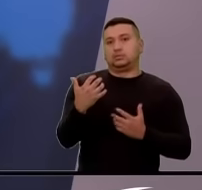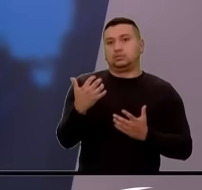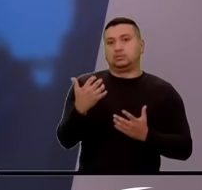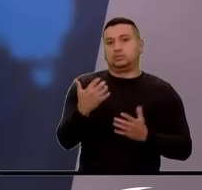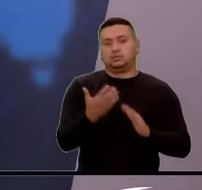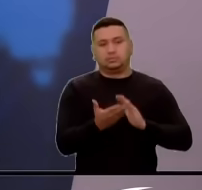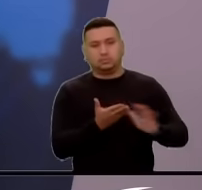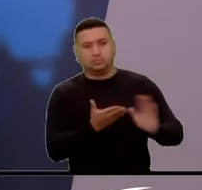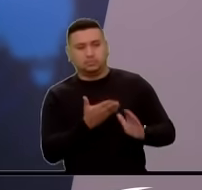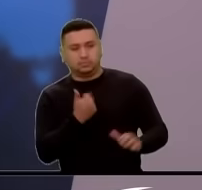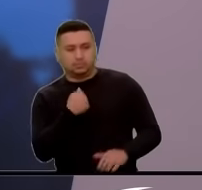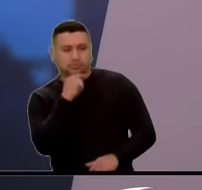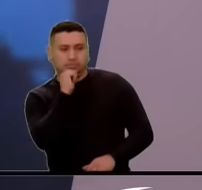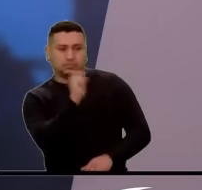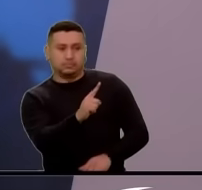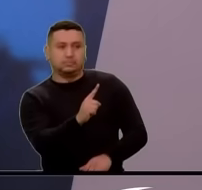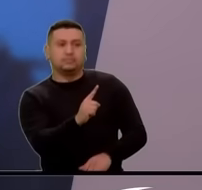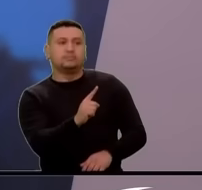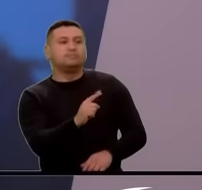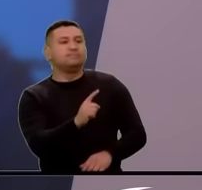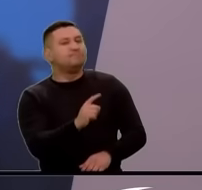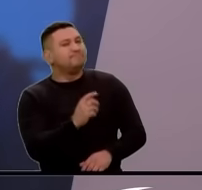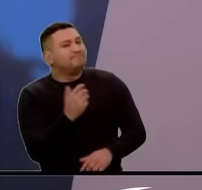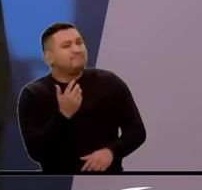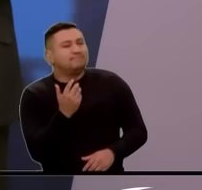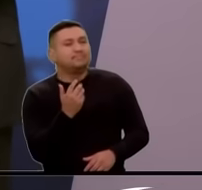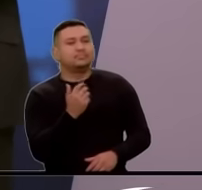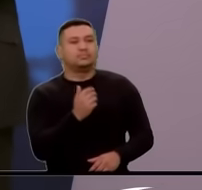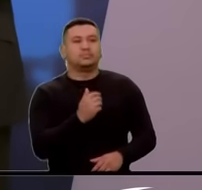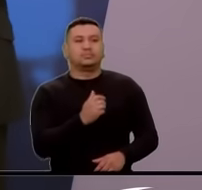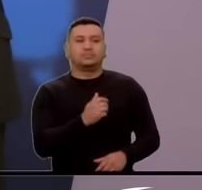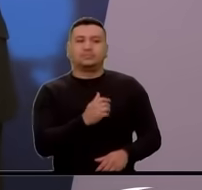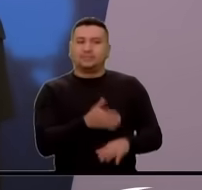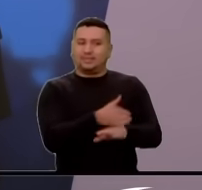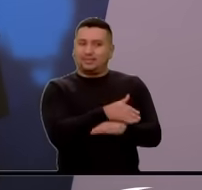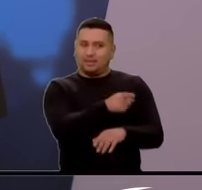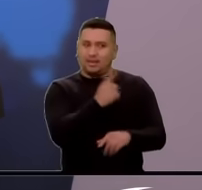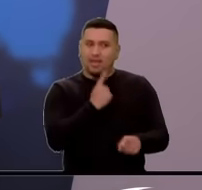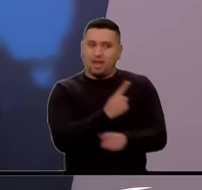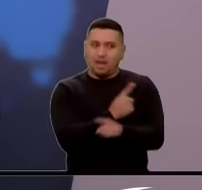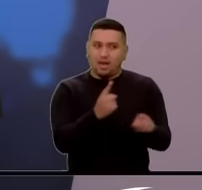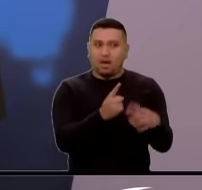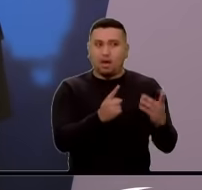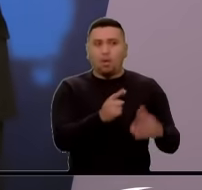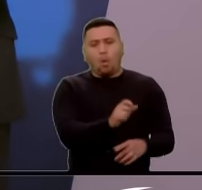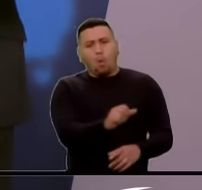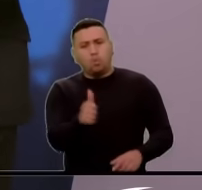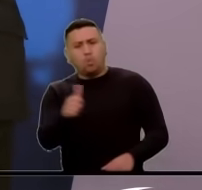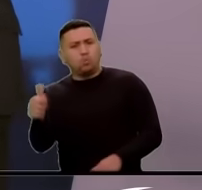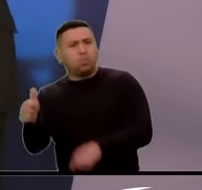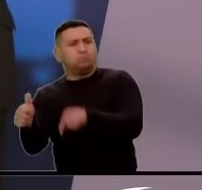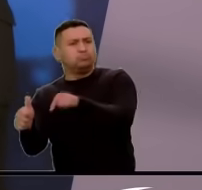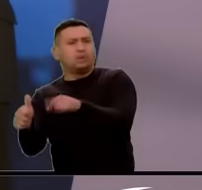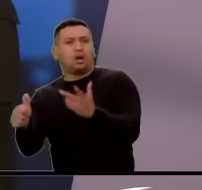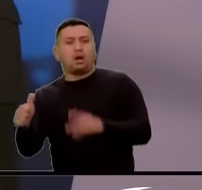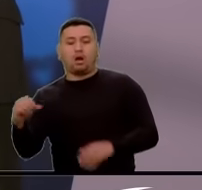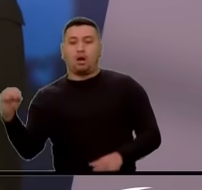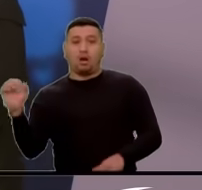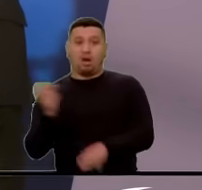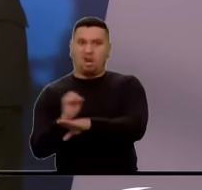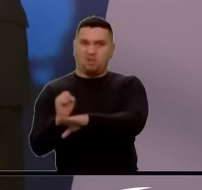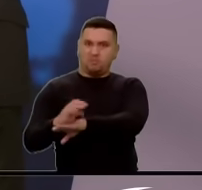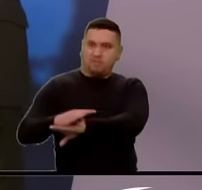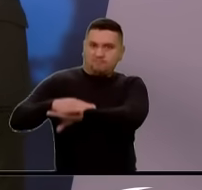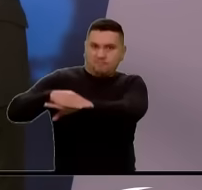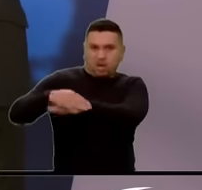¿Por qué le causa a usted extrañeza que esos dos carros de la UNEP pasaron, no les pasó nada, pero eran hombres armados